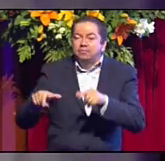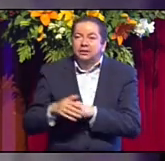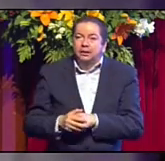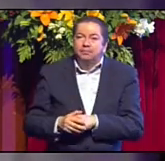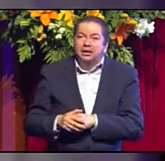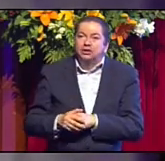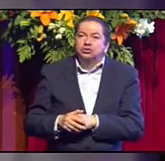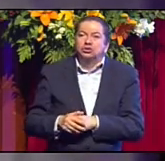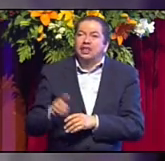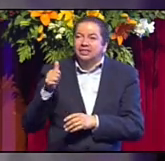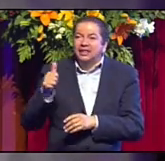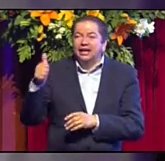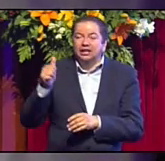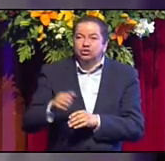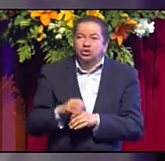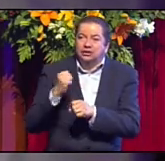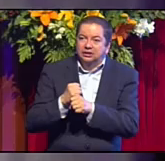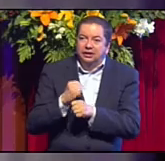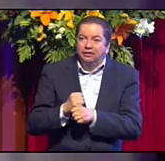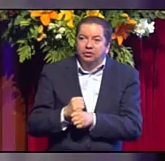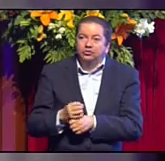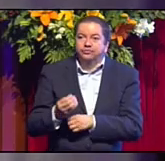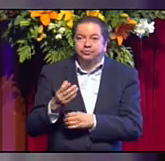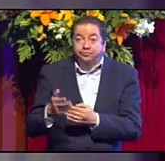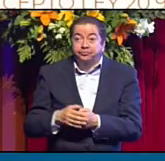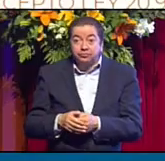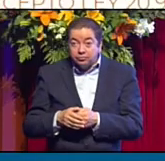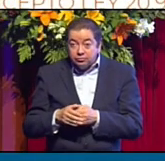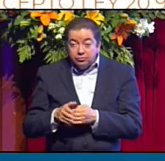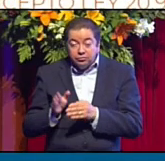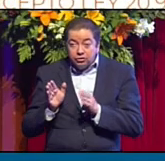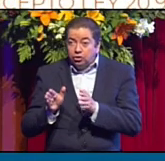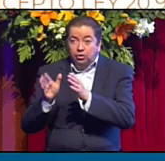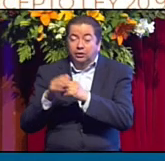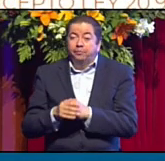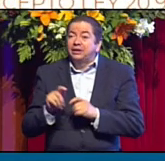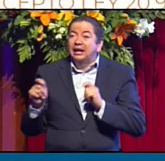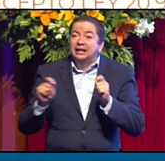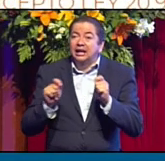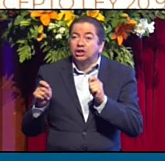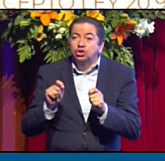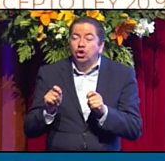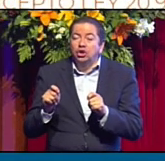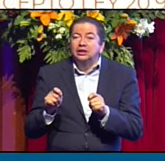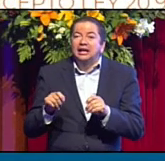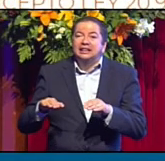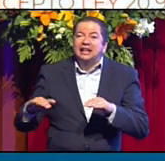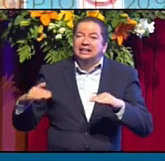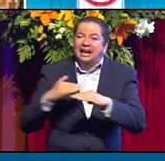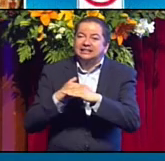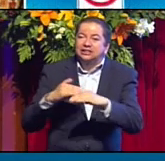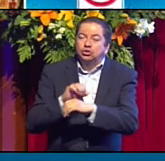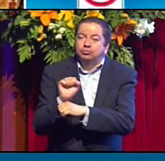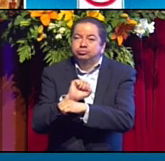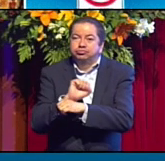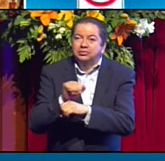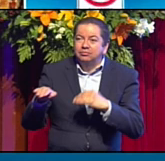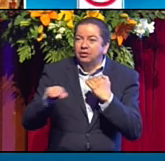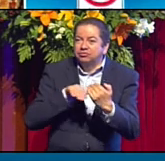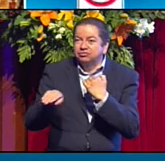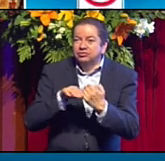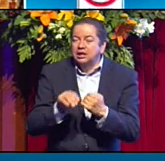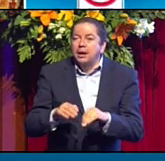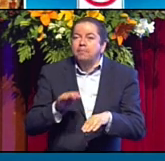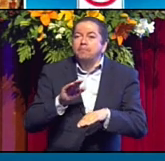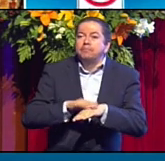hora por el personal de obra y a buena hora por nuestros vecinos. Sigamos con gestión de tránsito. Uy, ¿cuánto hay que hacer acá? Bueno, recibimos nosotros por